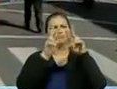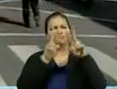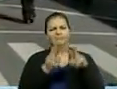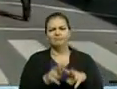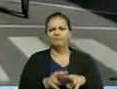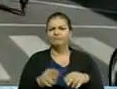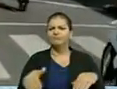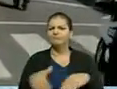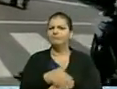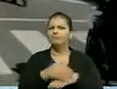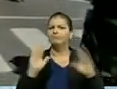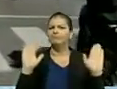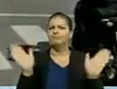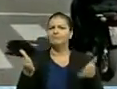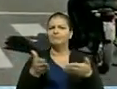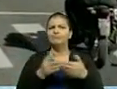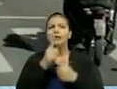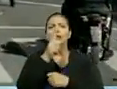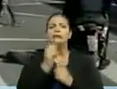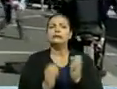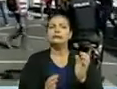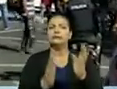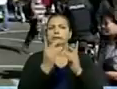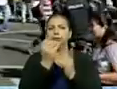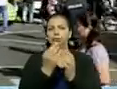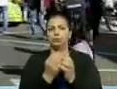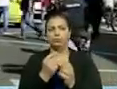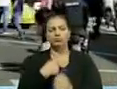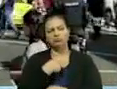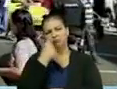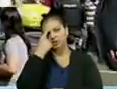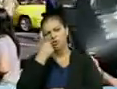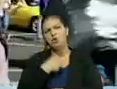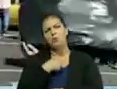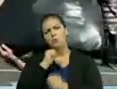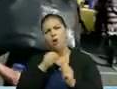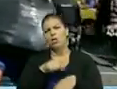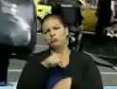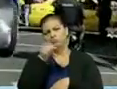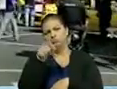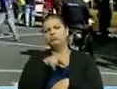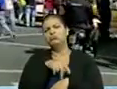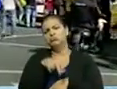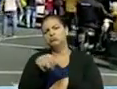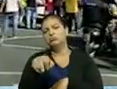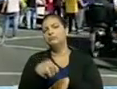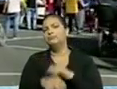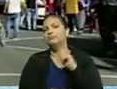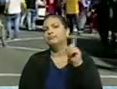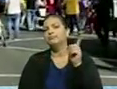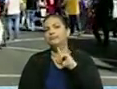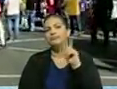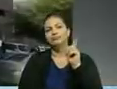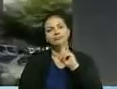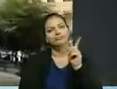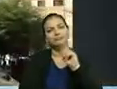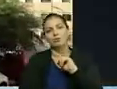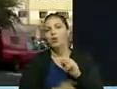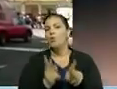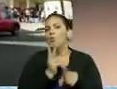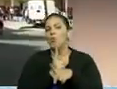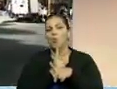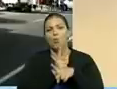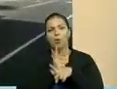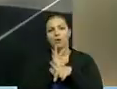en estas condiciones. No pasar por aquí si usted habitualmente camina por este sector, tenga mucha precaución, no